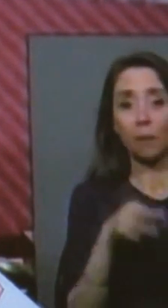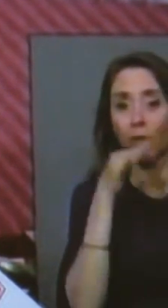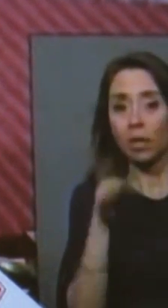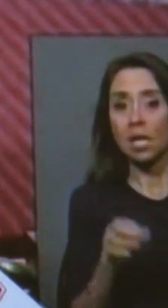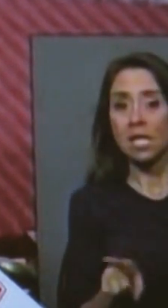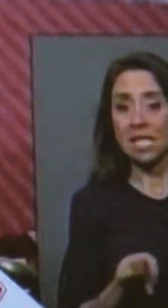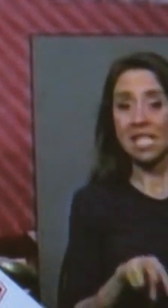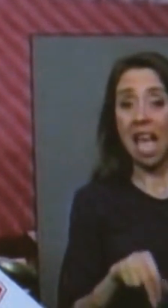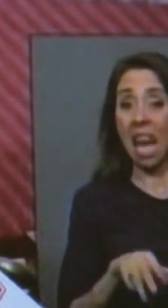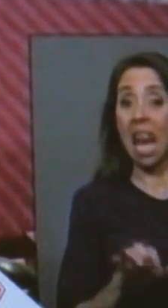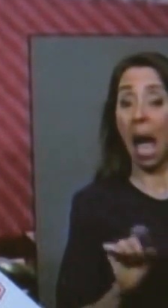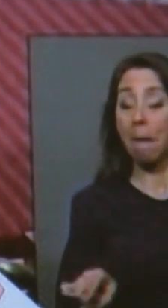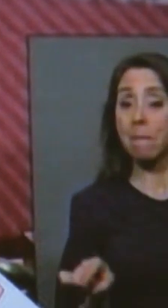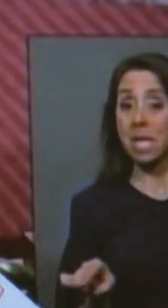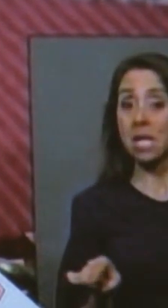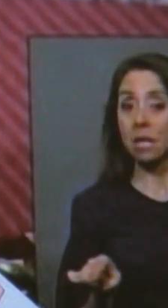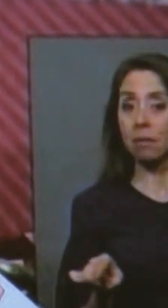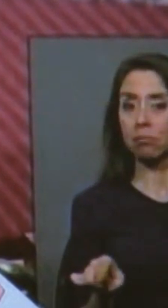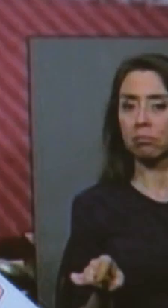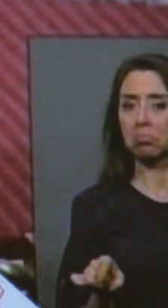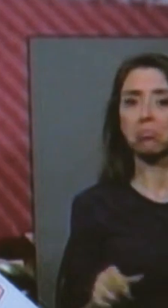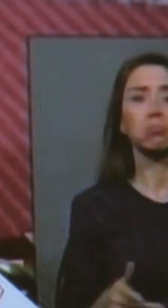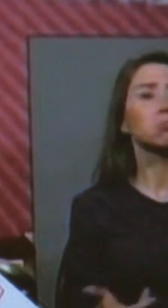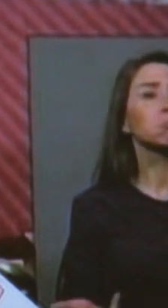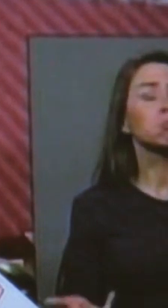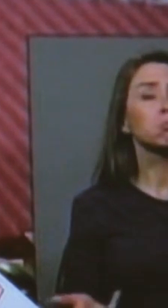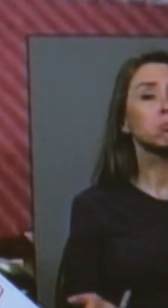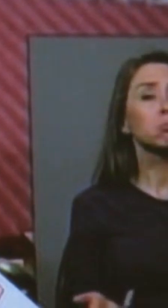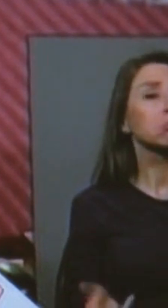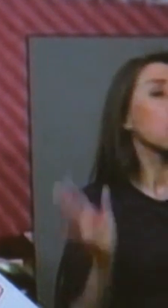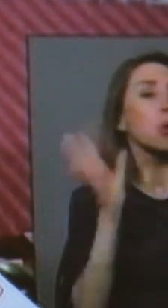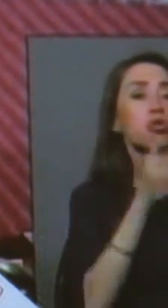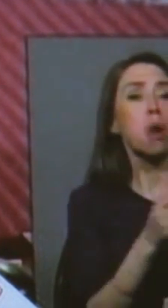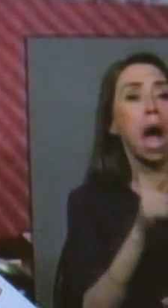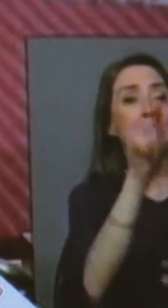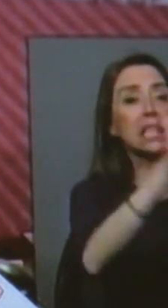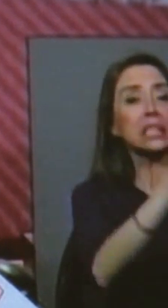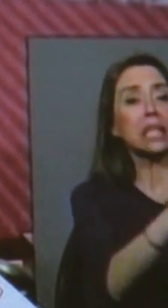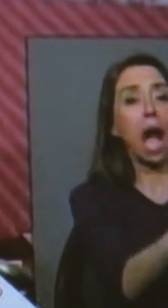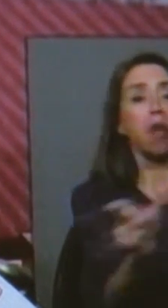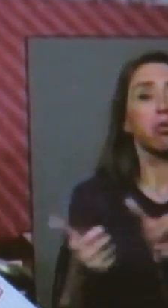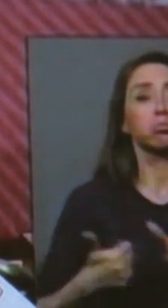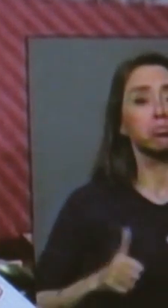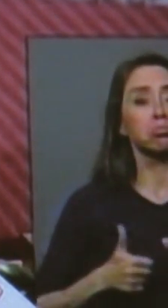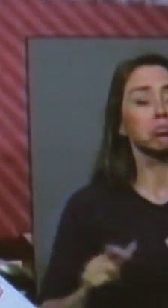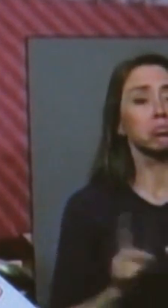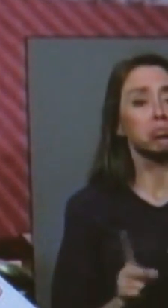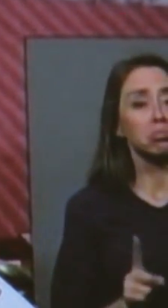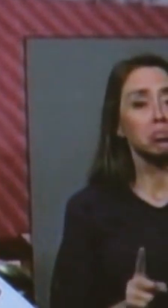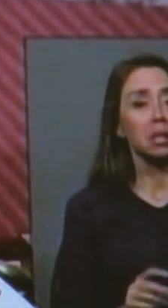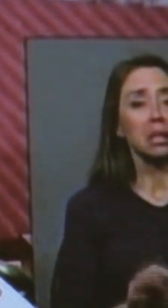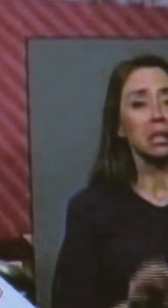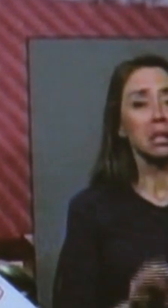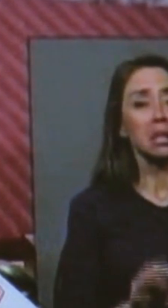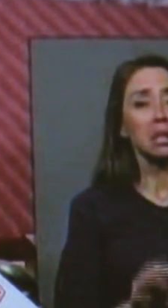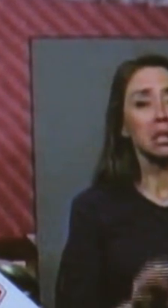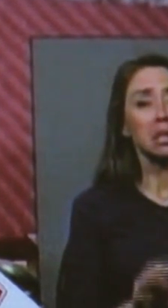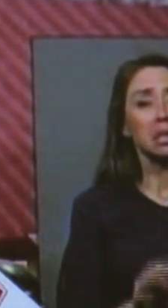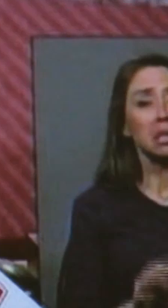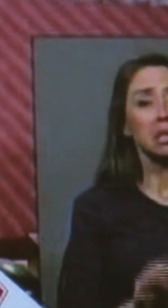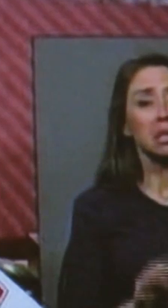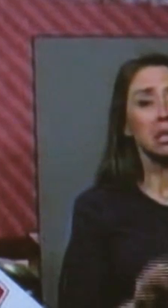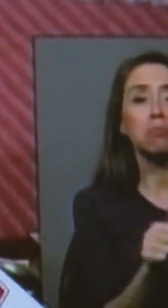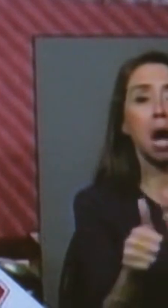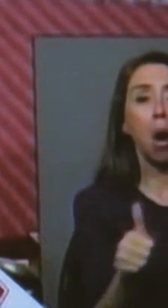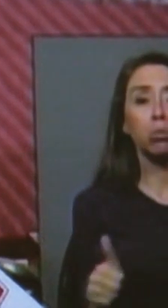al Sename, ha habido una total falta de fiscalización estatal, una nula preocupación por parte de